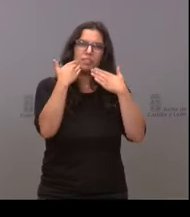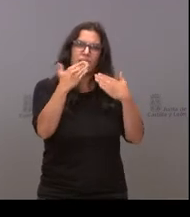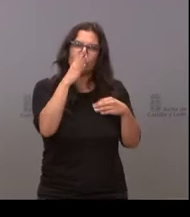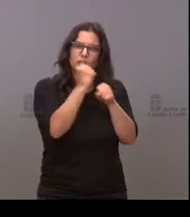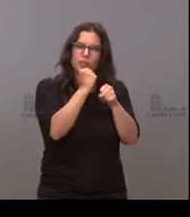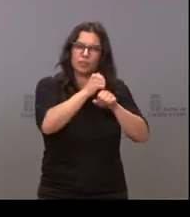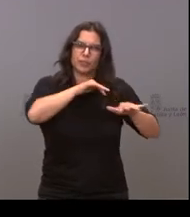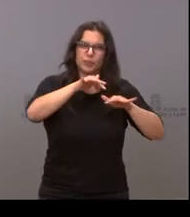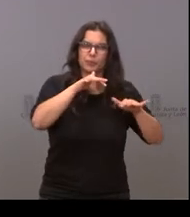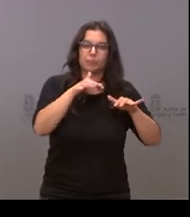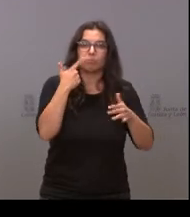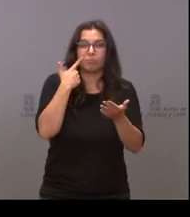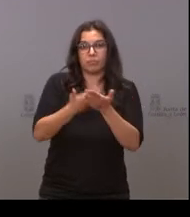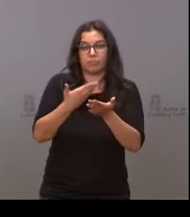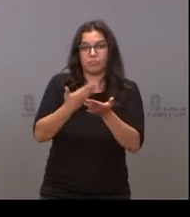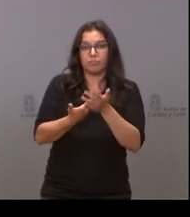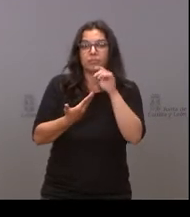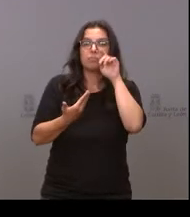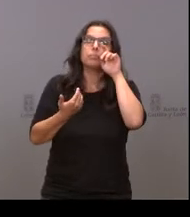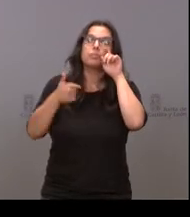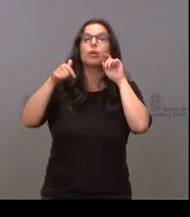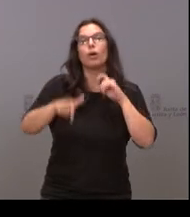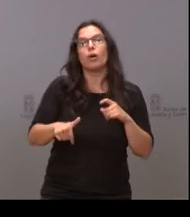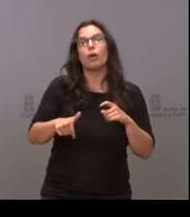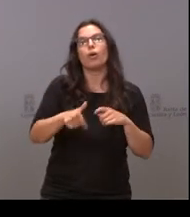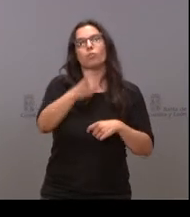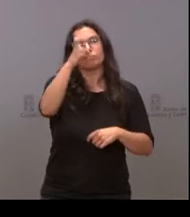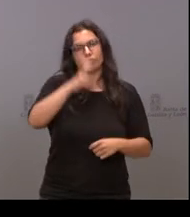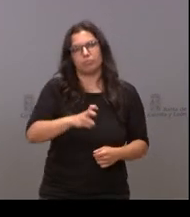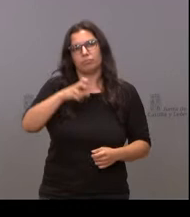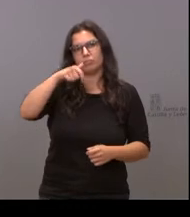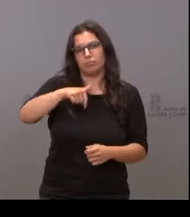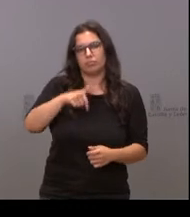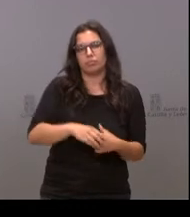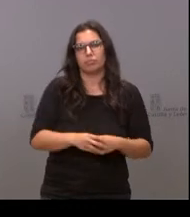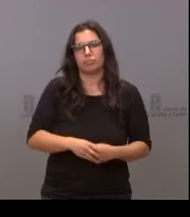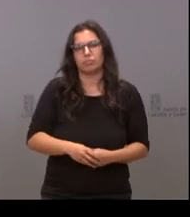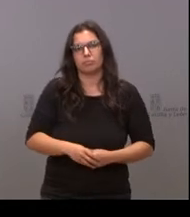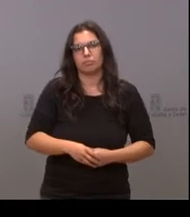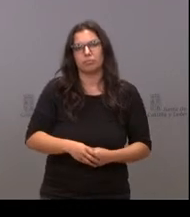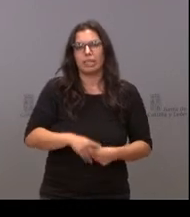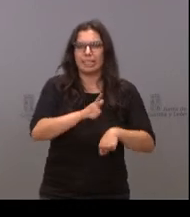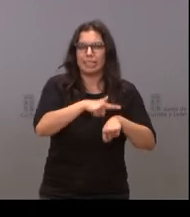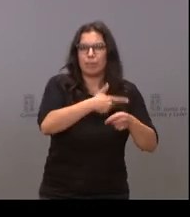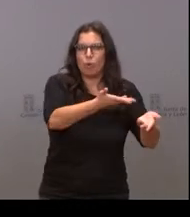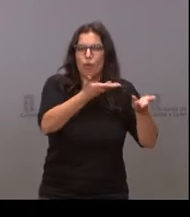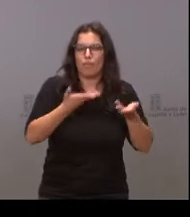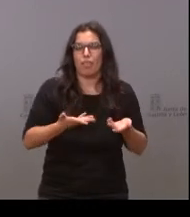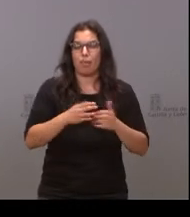y muestra de ello es que hoy está aquí con nosotros dedicando su tiempo además